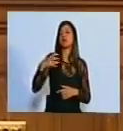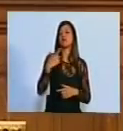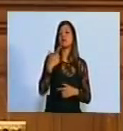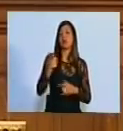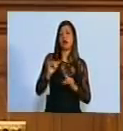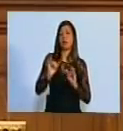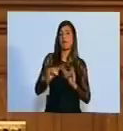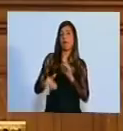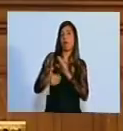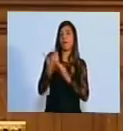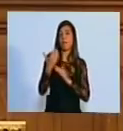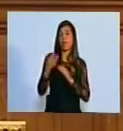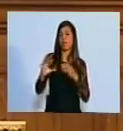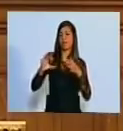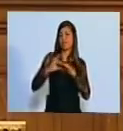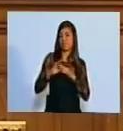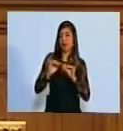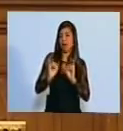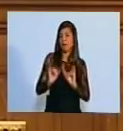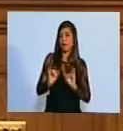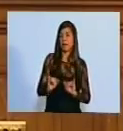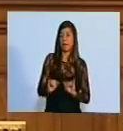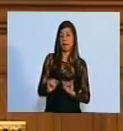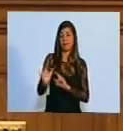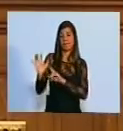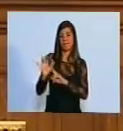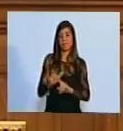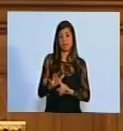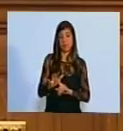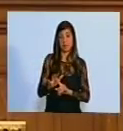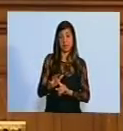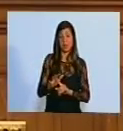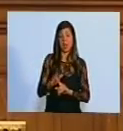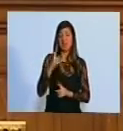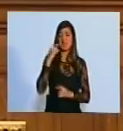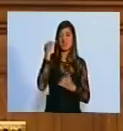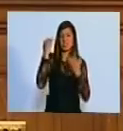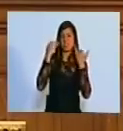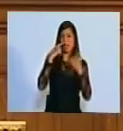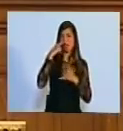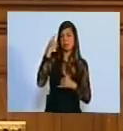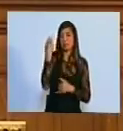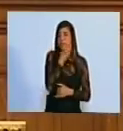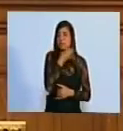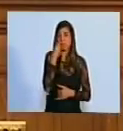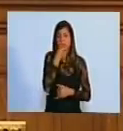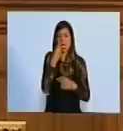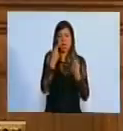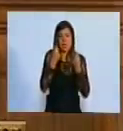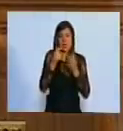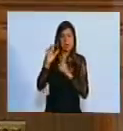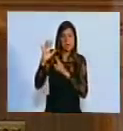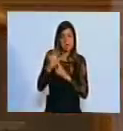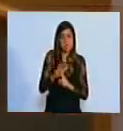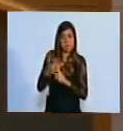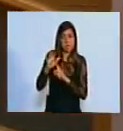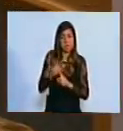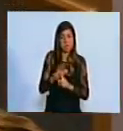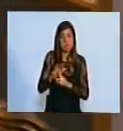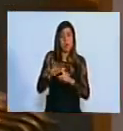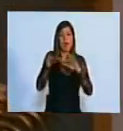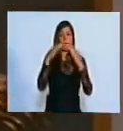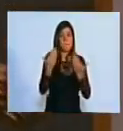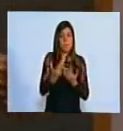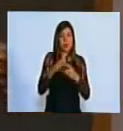modelo ideológico liberal y neoliberal? Esta ideología mercantilista oprime y además se ha implantado en nuestra